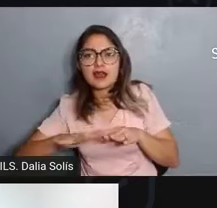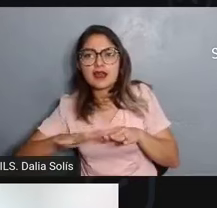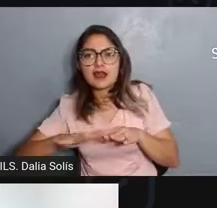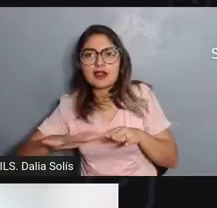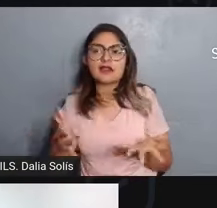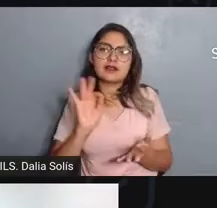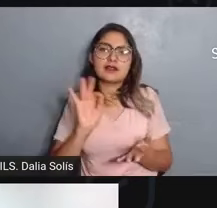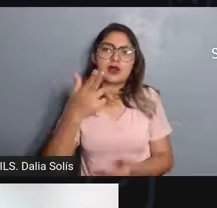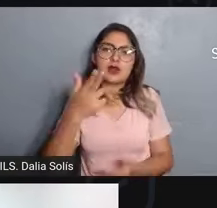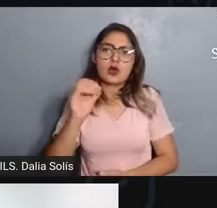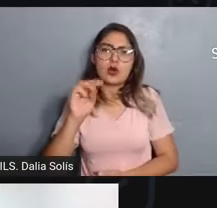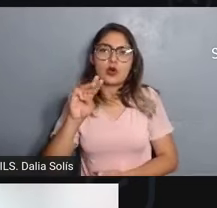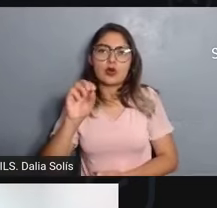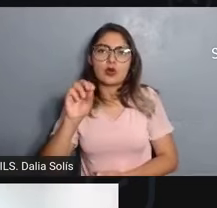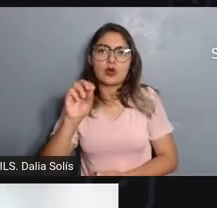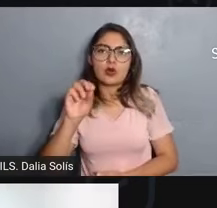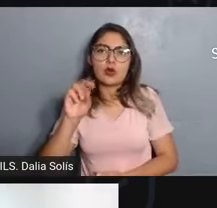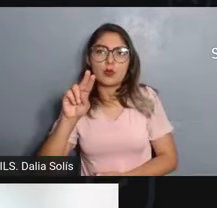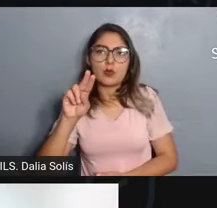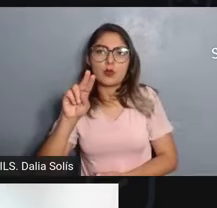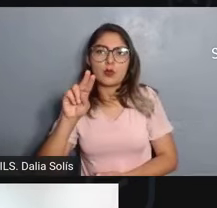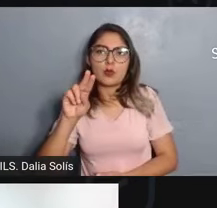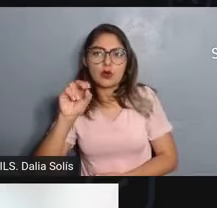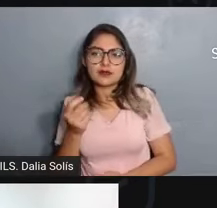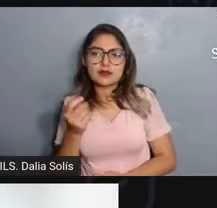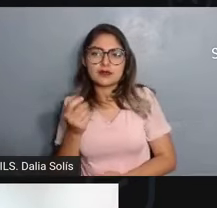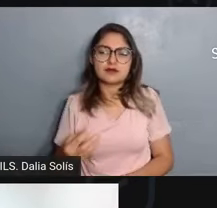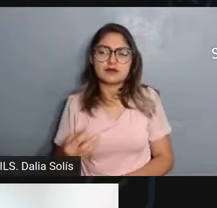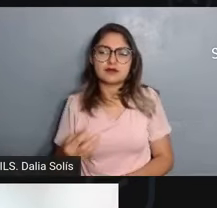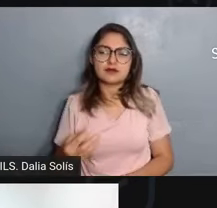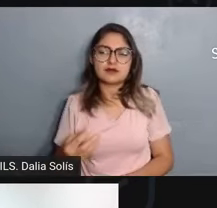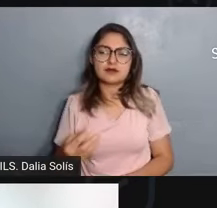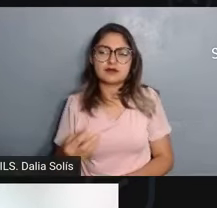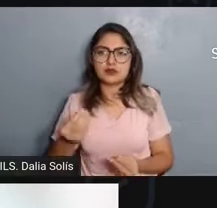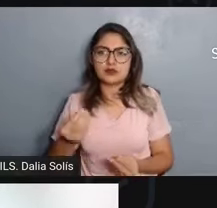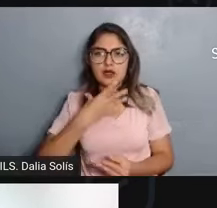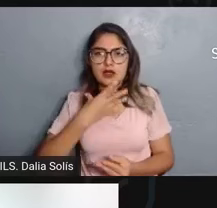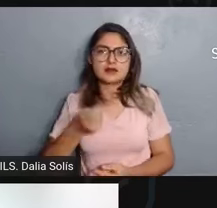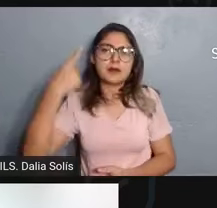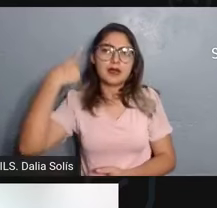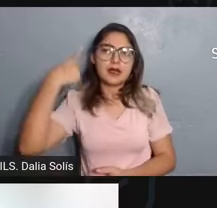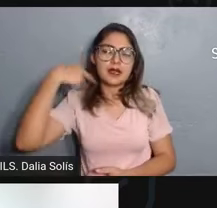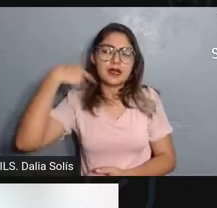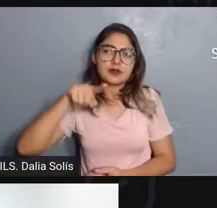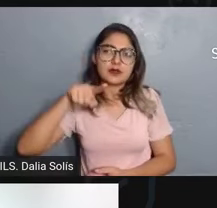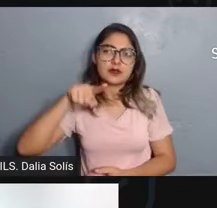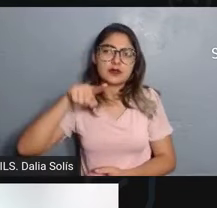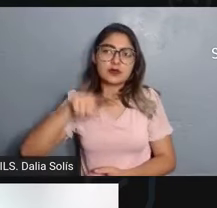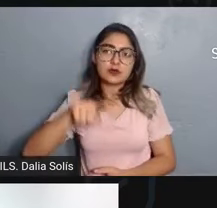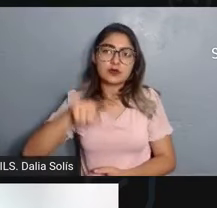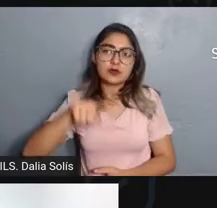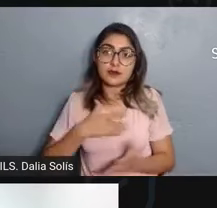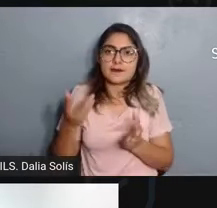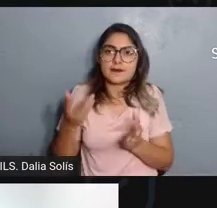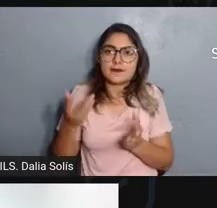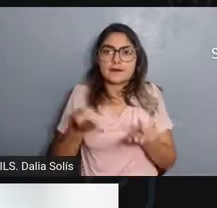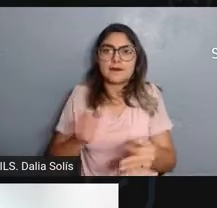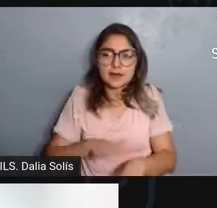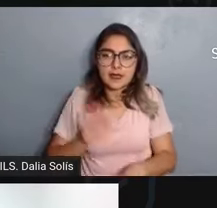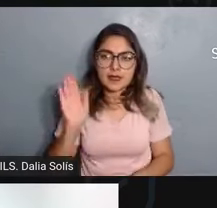vez sintieron, siempre y cuando hayamos crecido ya con esta cultura de la mujer también tiene derecho al